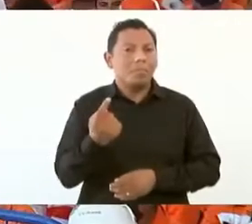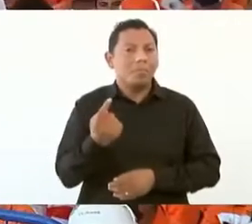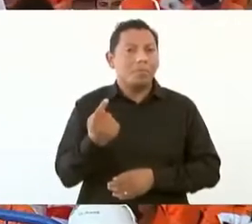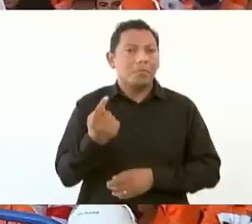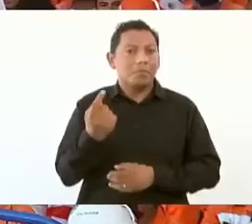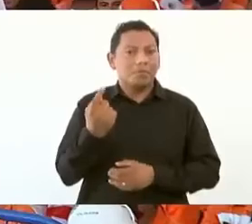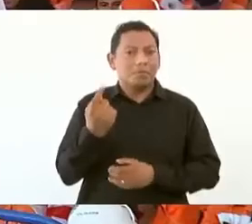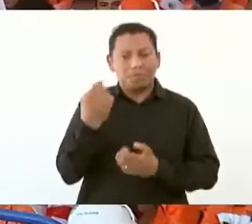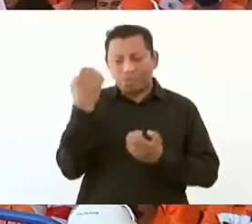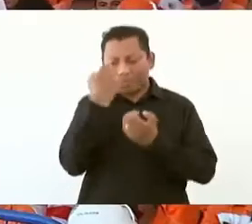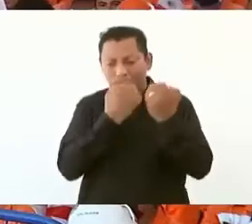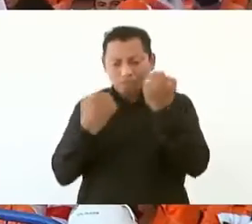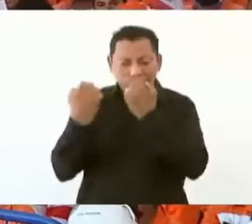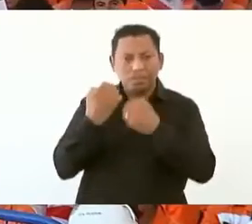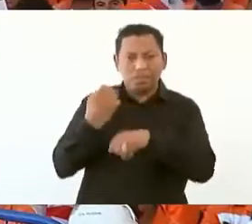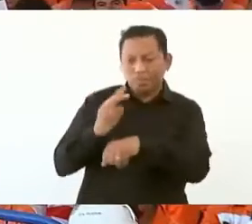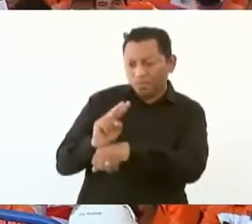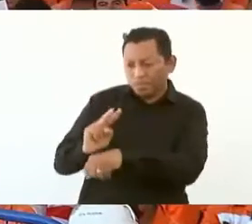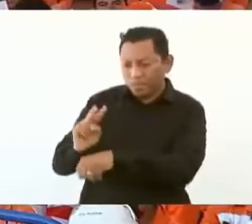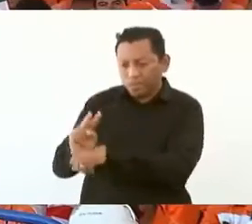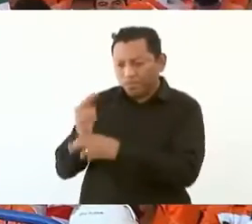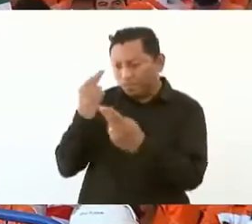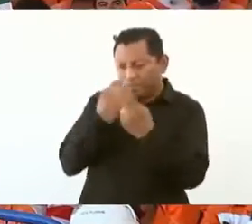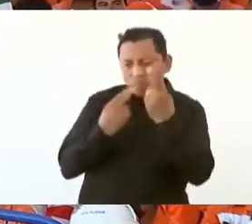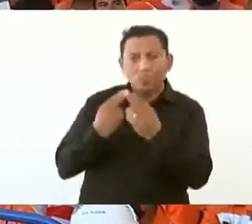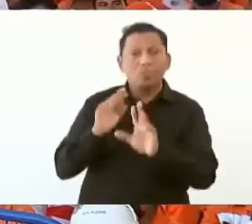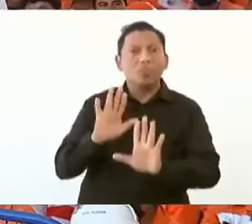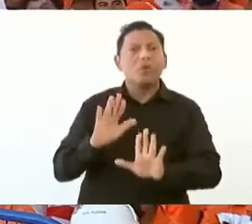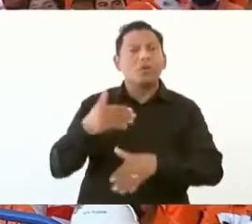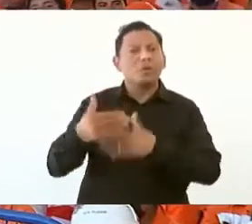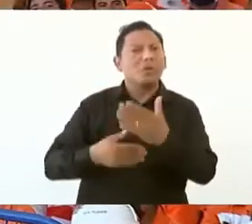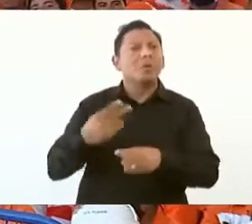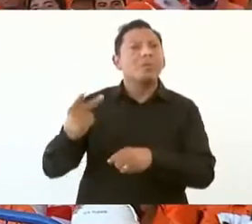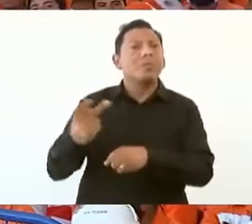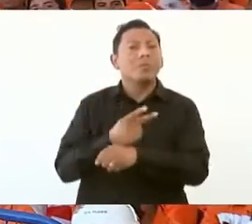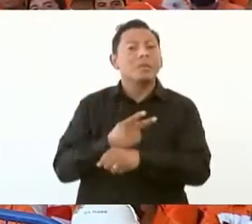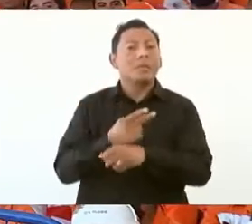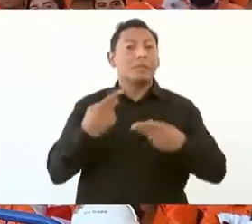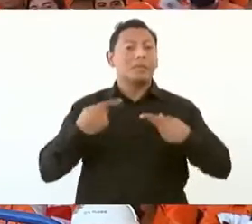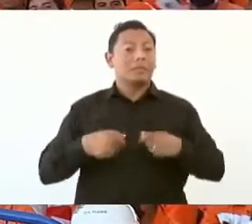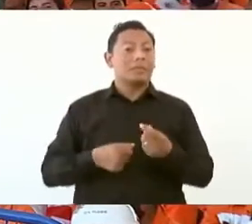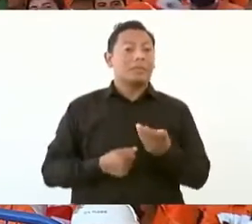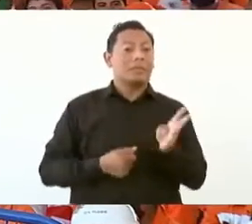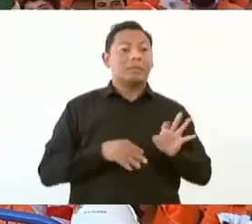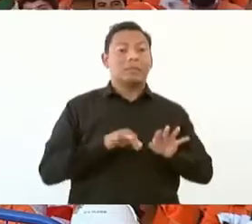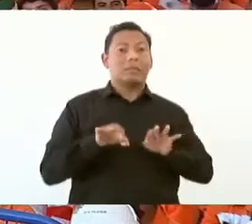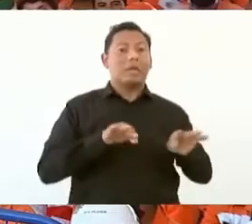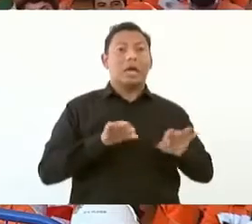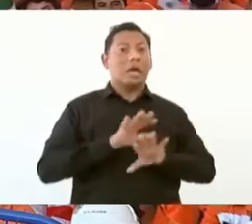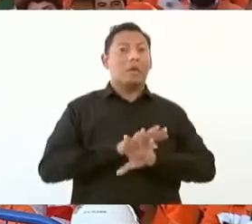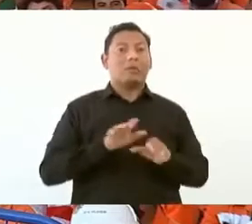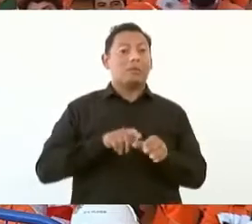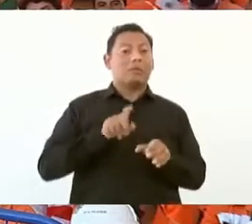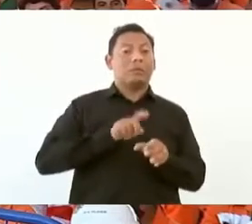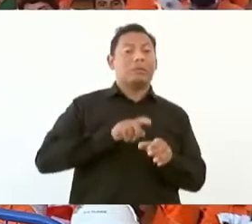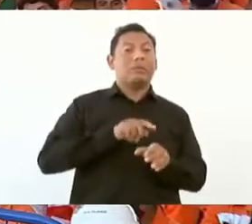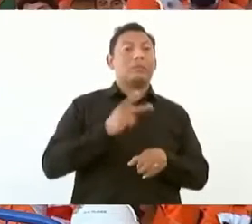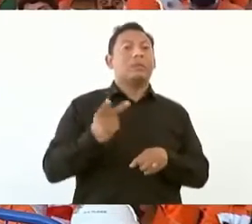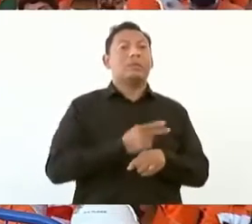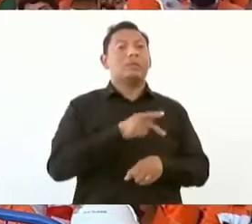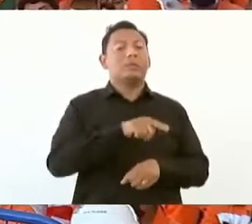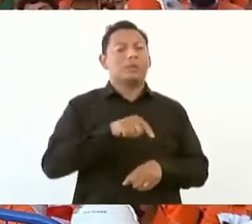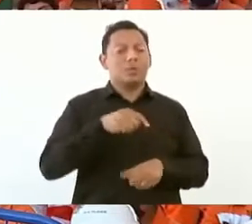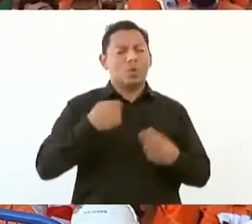operarla. ¿Y qué va a pasar con el resto de los trabajadores? Pues ya